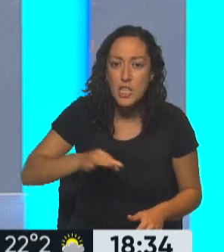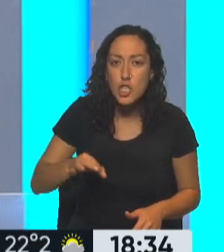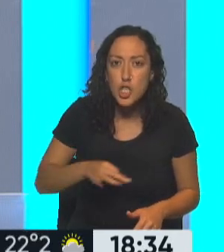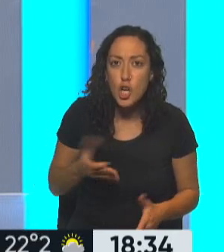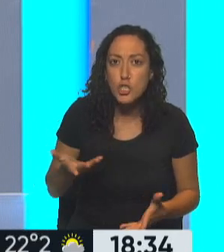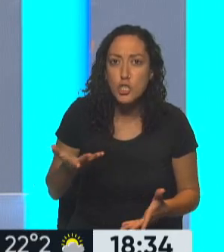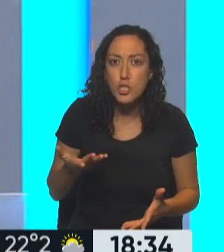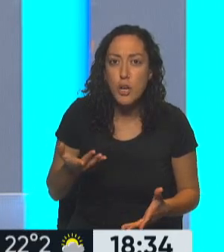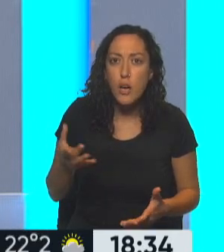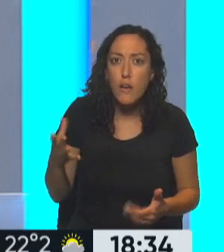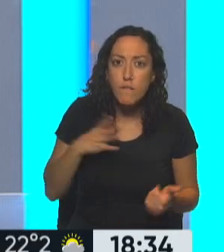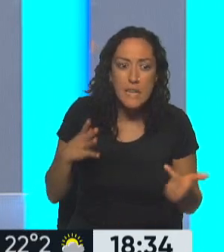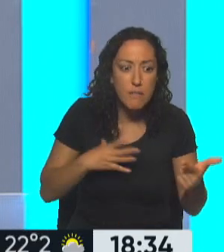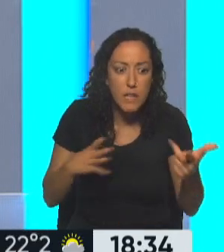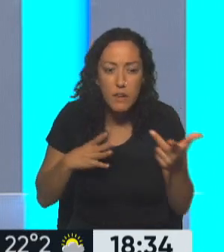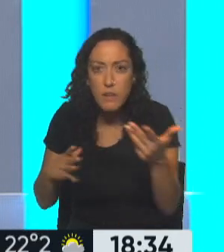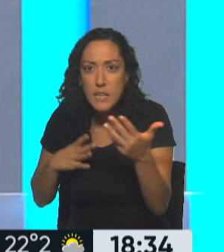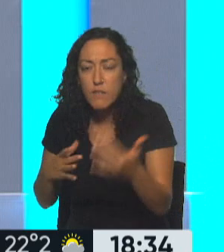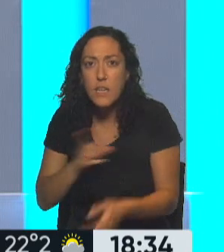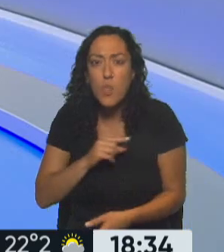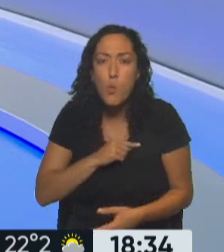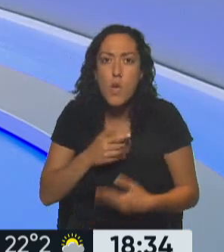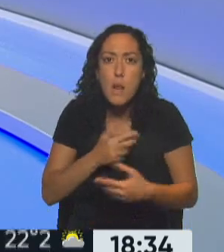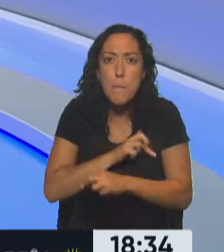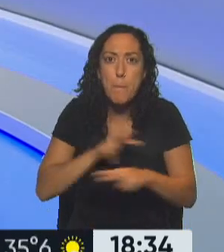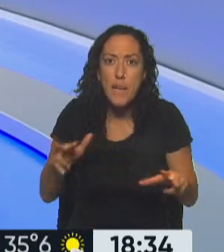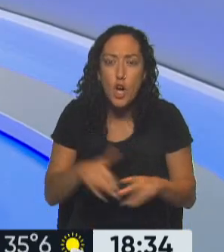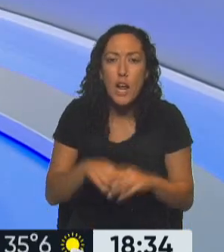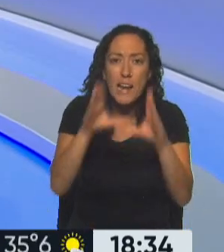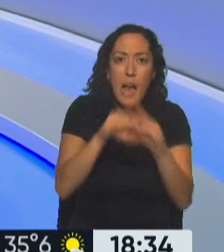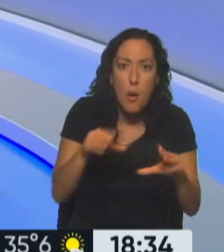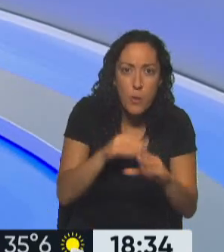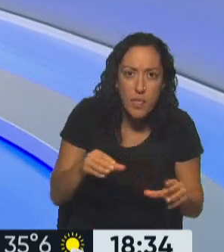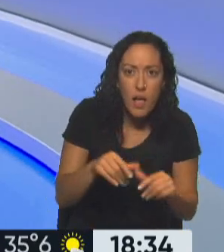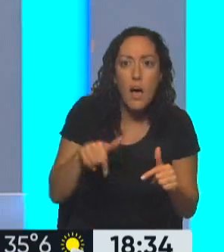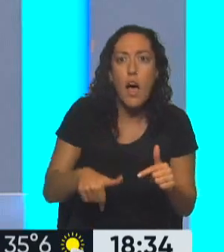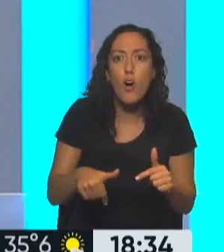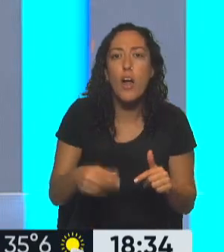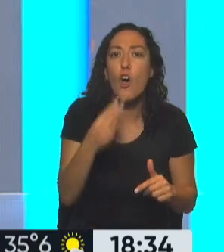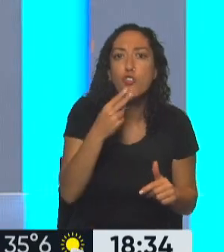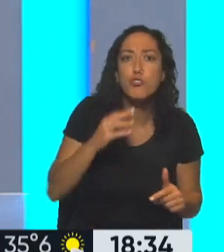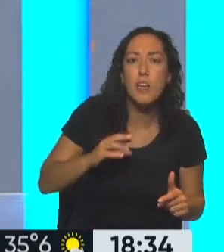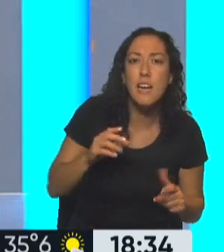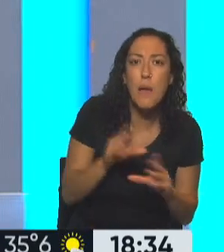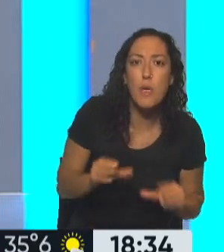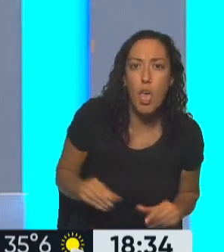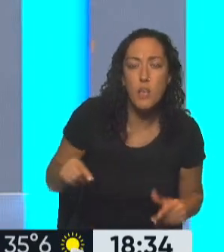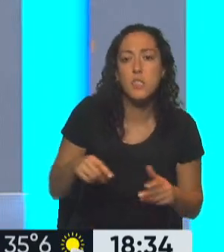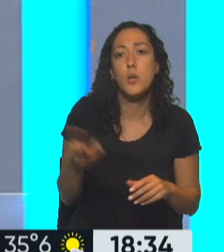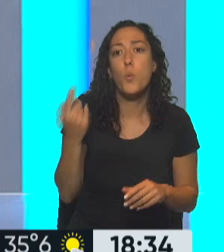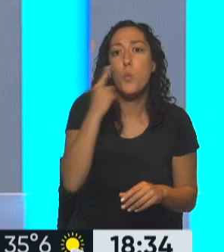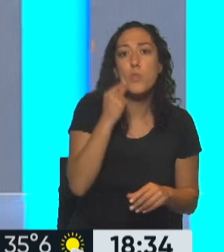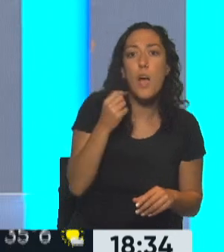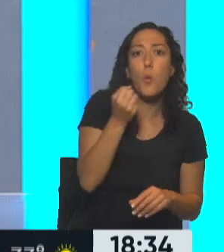cosas, no en menos. ¿Se entiende? Sí. Te faltó una Navidad, ahora te faltó 11. Te faltó un día de